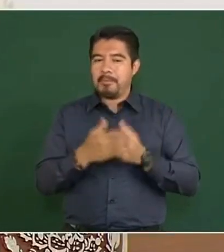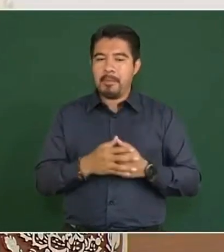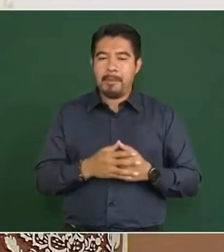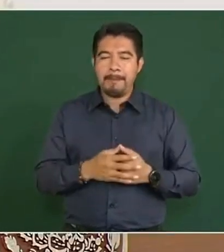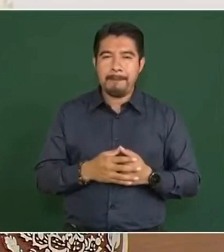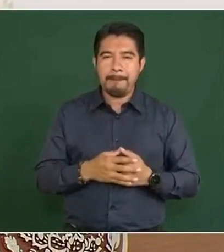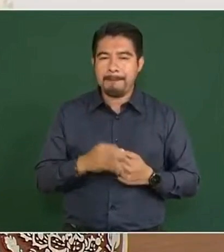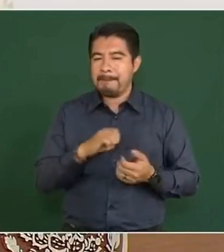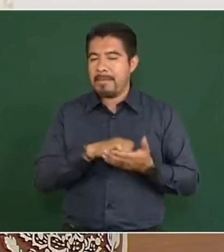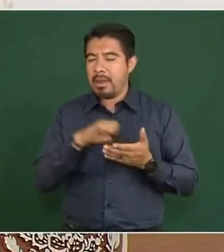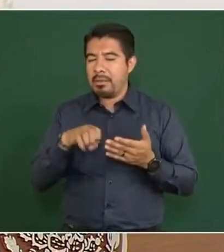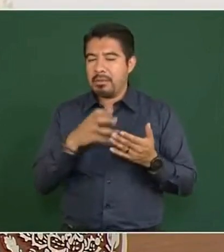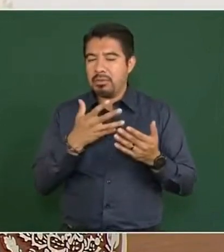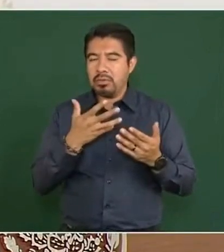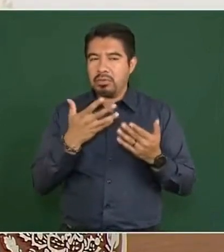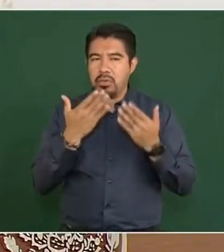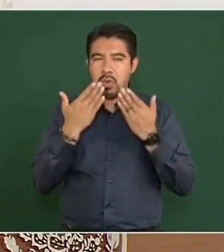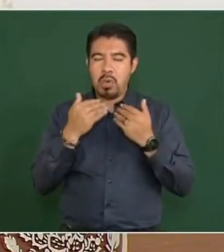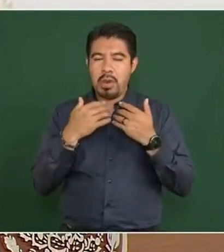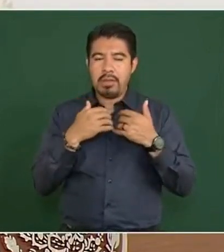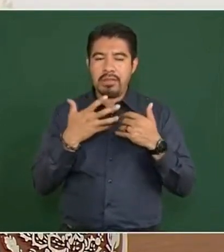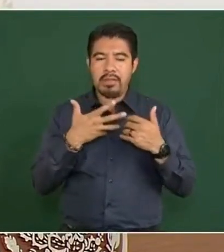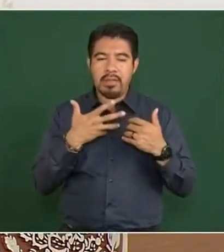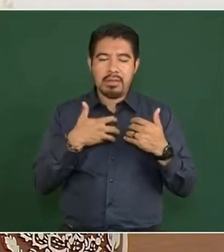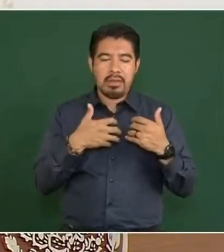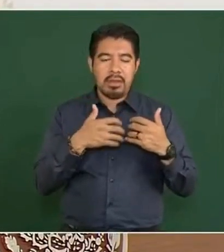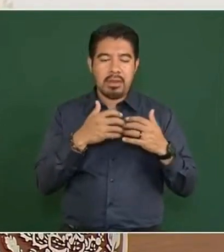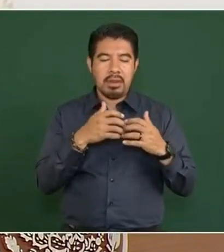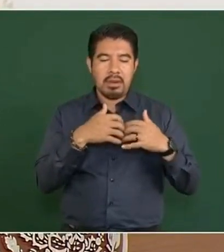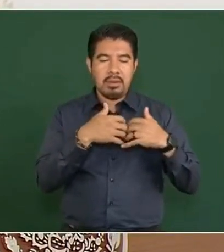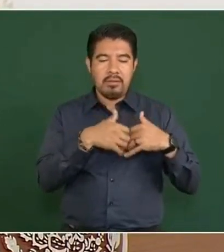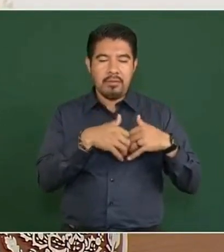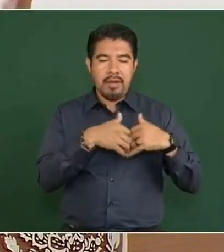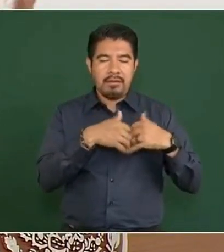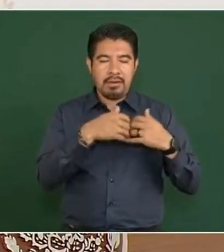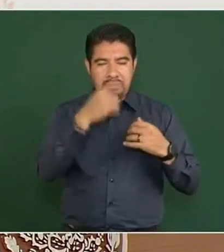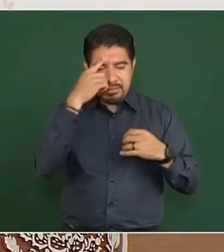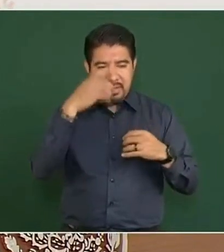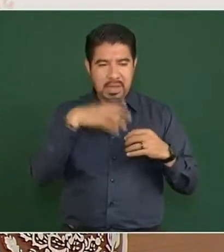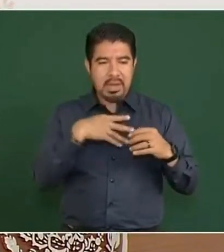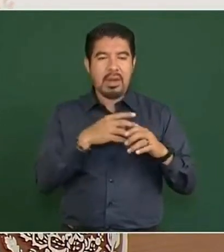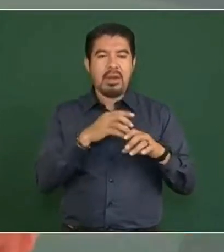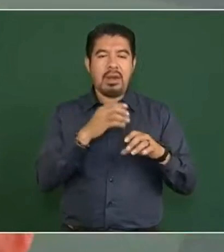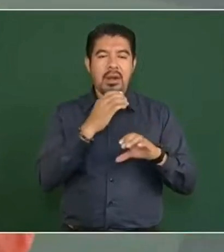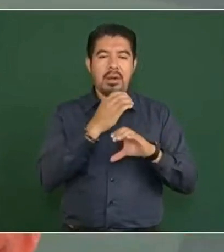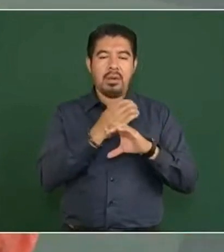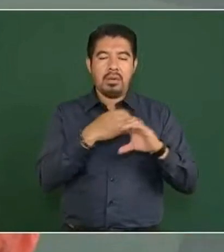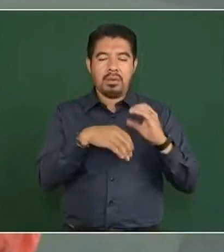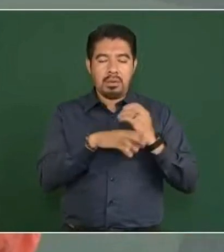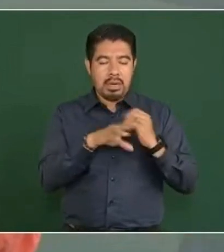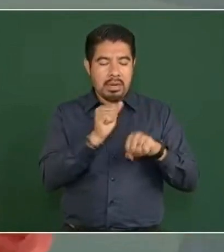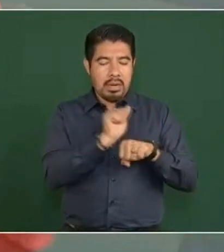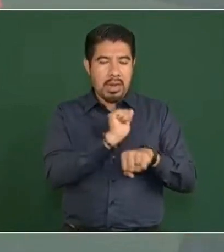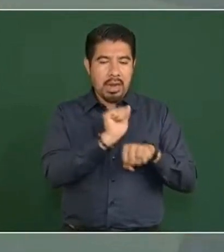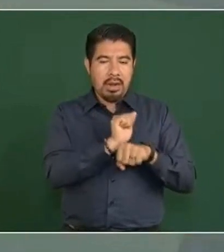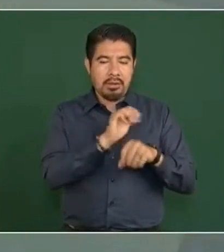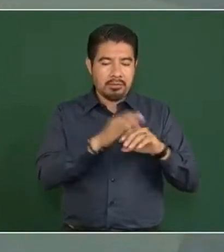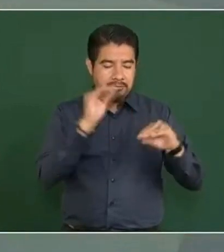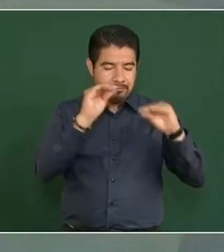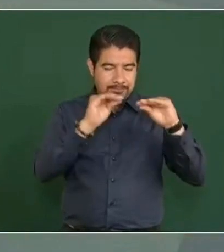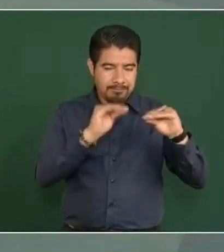existieran las plantas automotrices de autopartes en México,